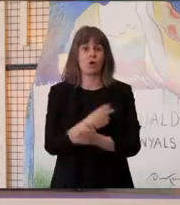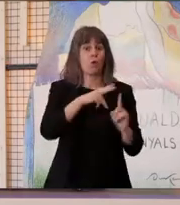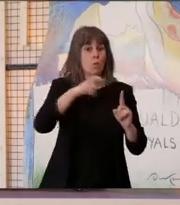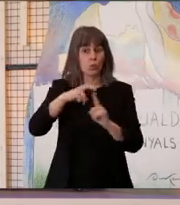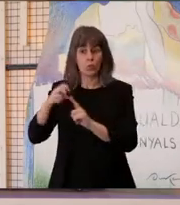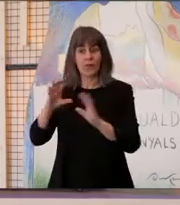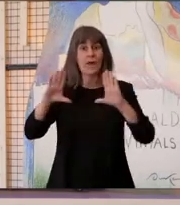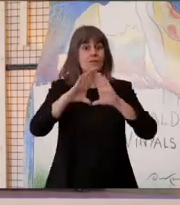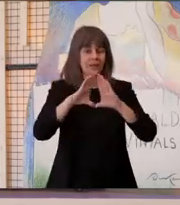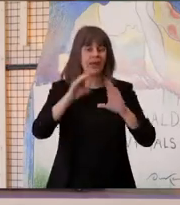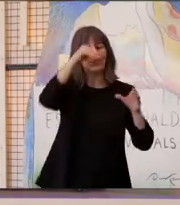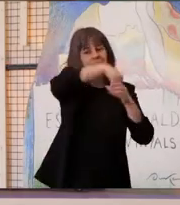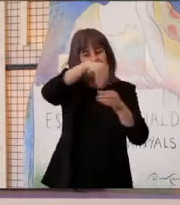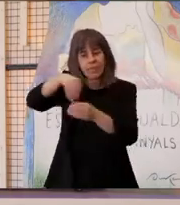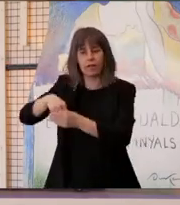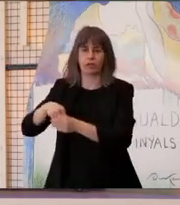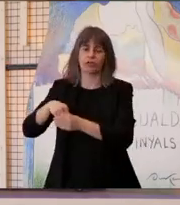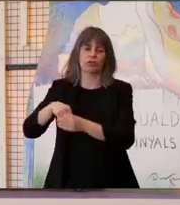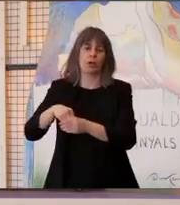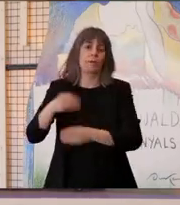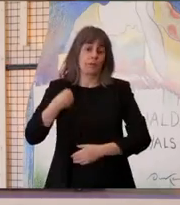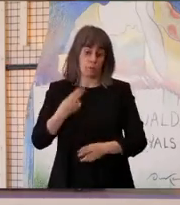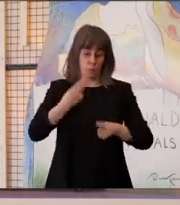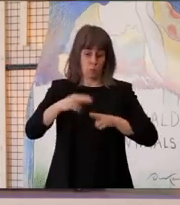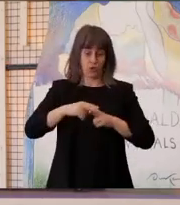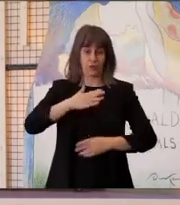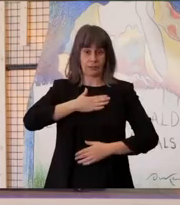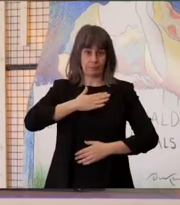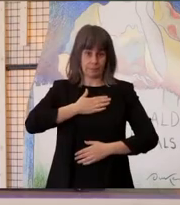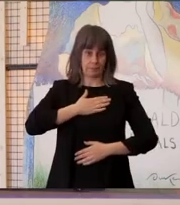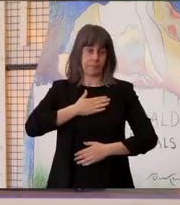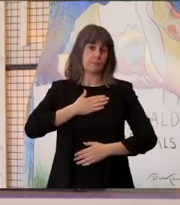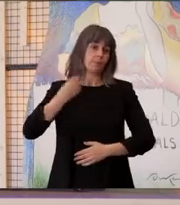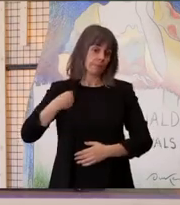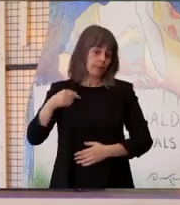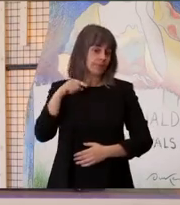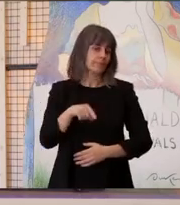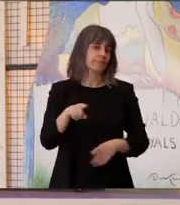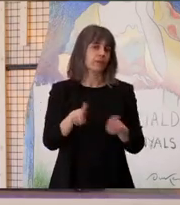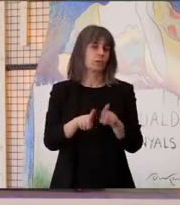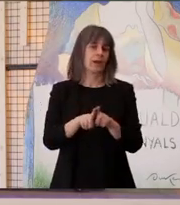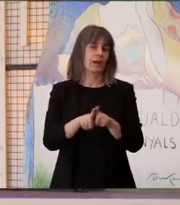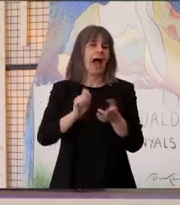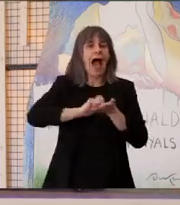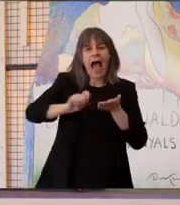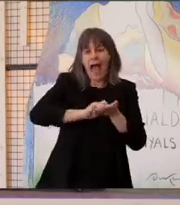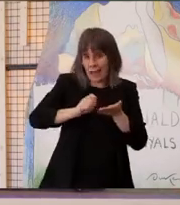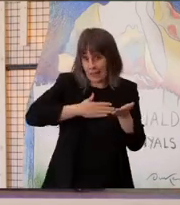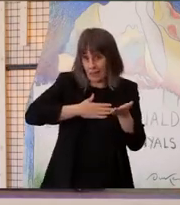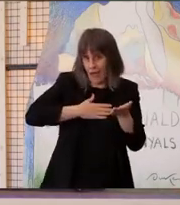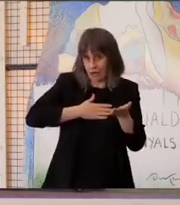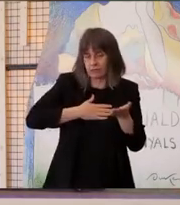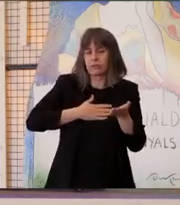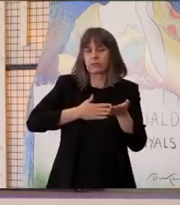no solamente en las políticas propias las que se entienden como la agenda que